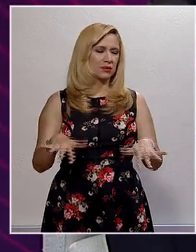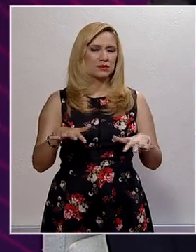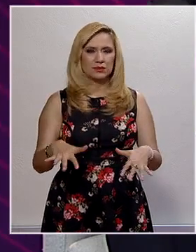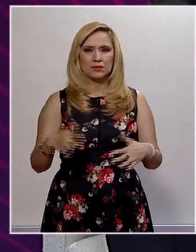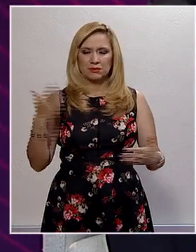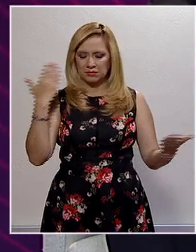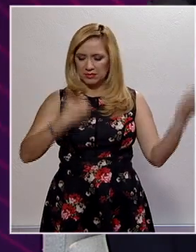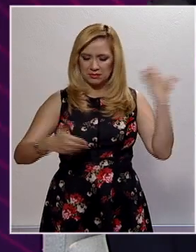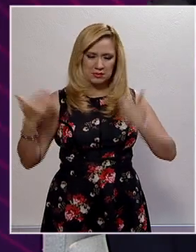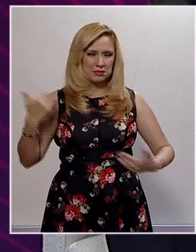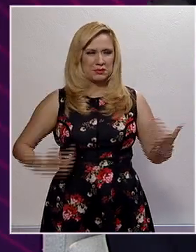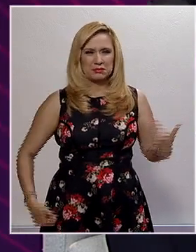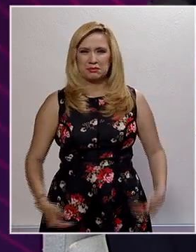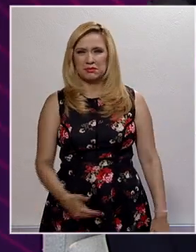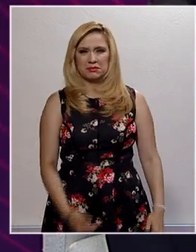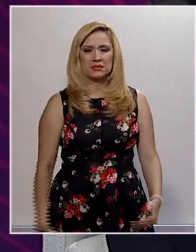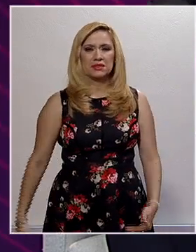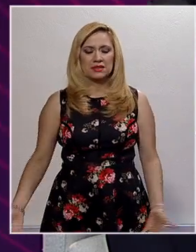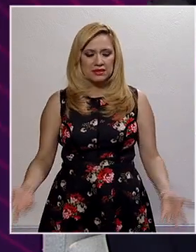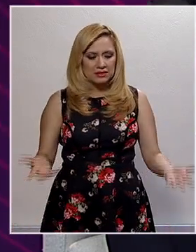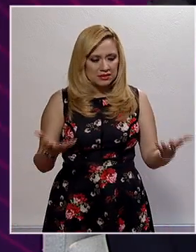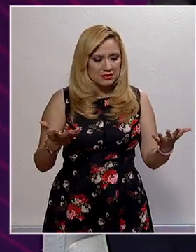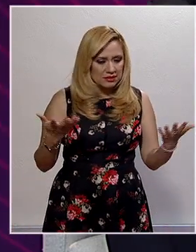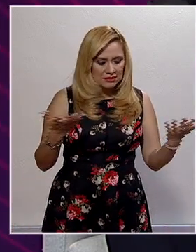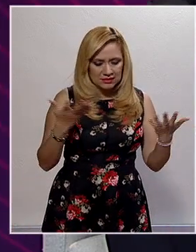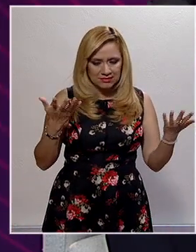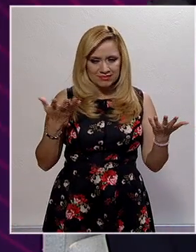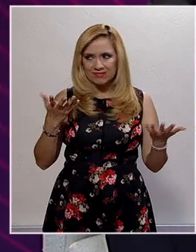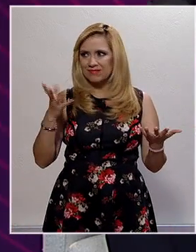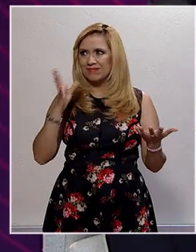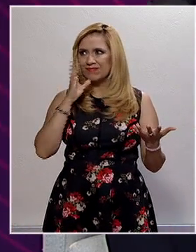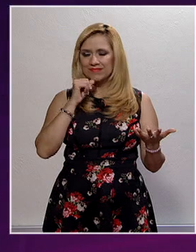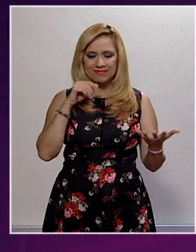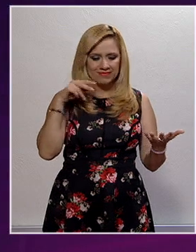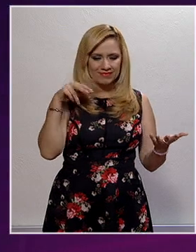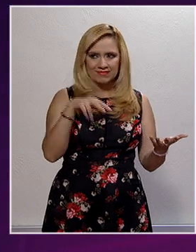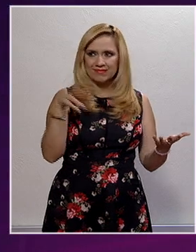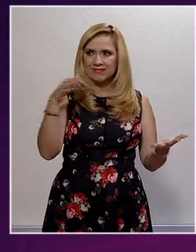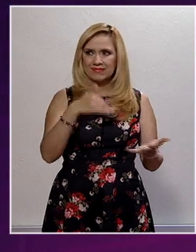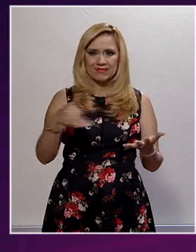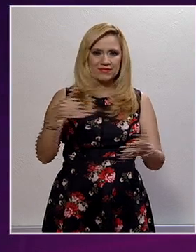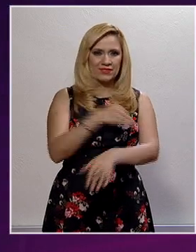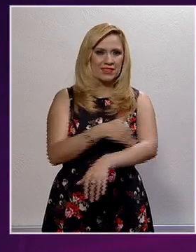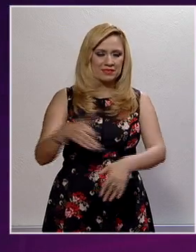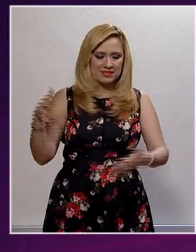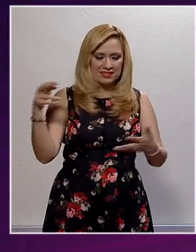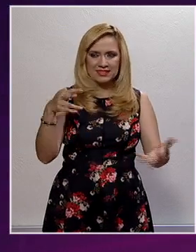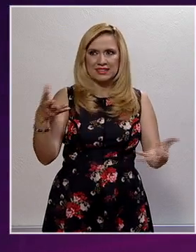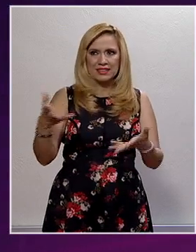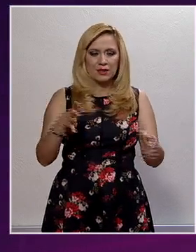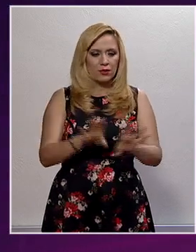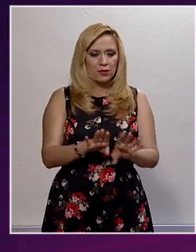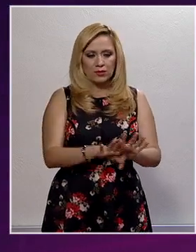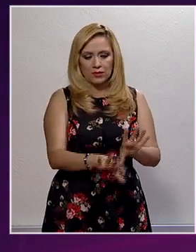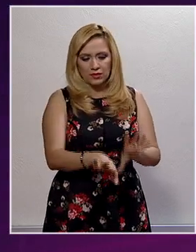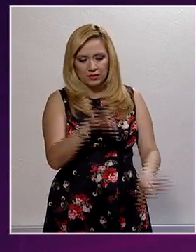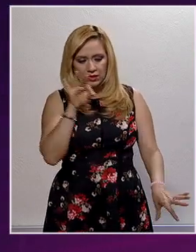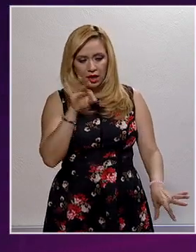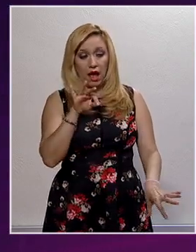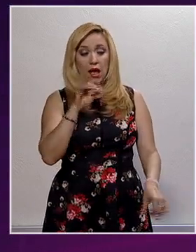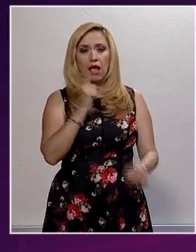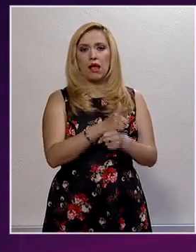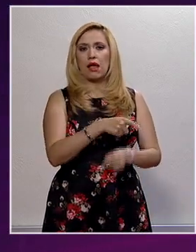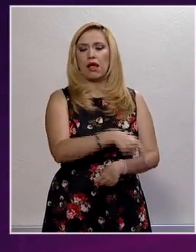los cuerpos no están enteros, ¿no? Entonces eso tiene que ver con cómo tenemos información, base de datos